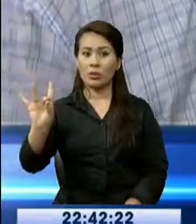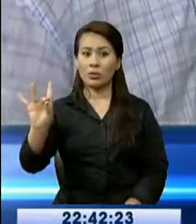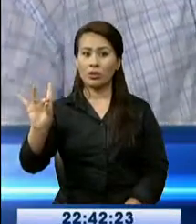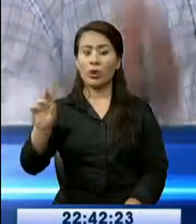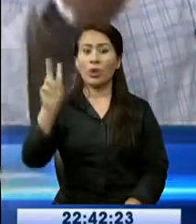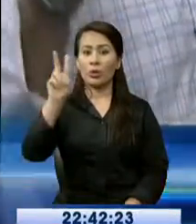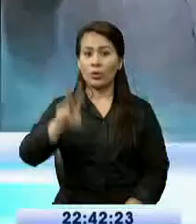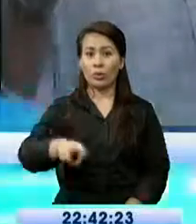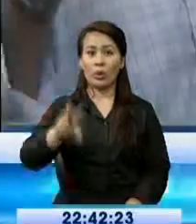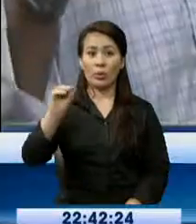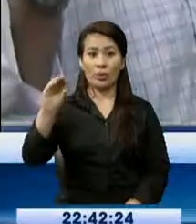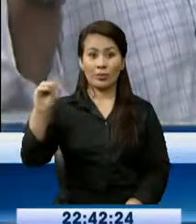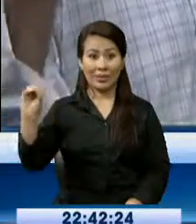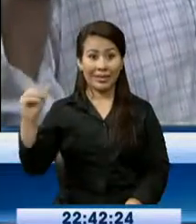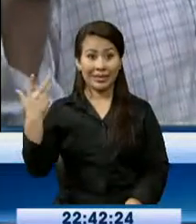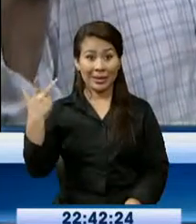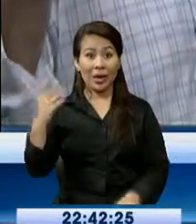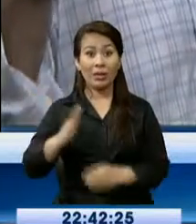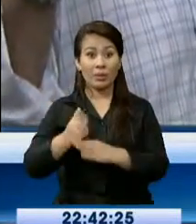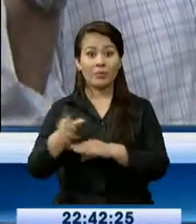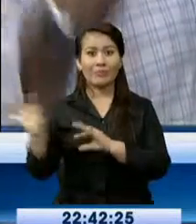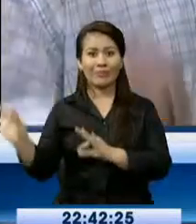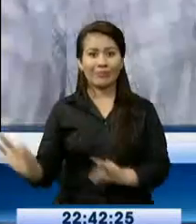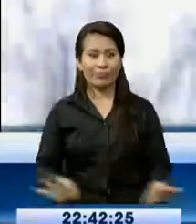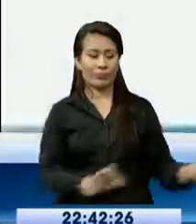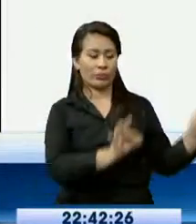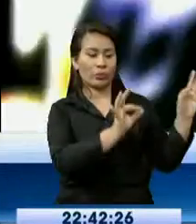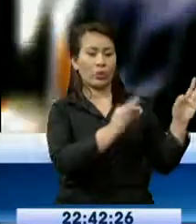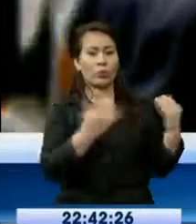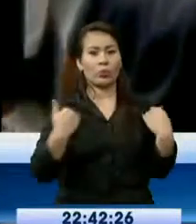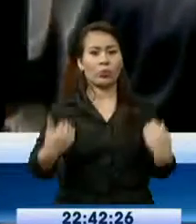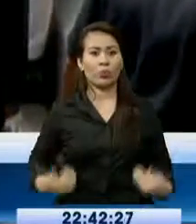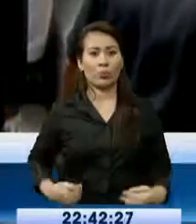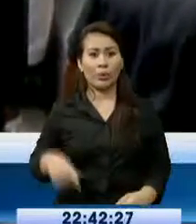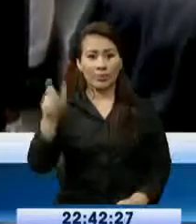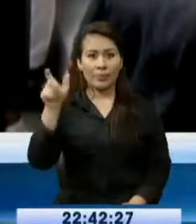ya lo pasaron al mausoleo donde ahorita reposan sus restos.